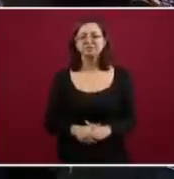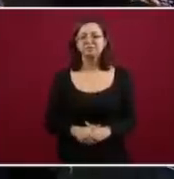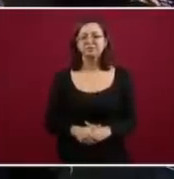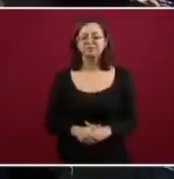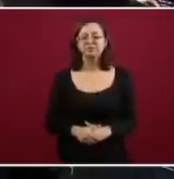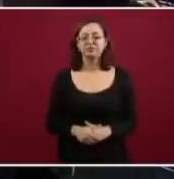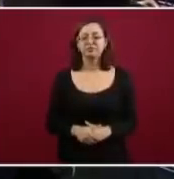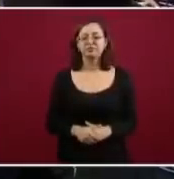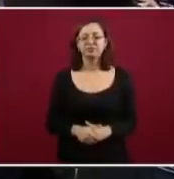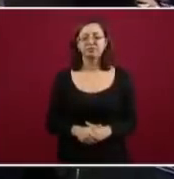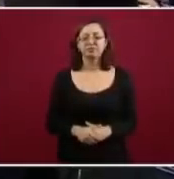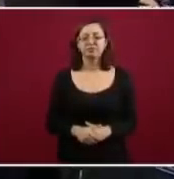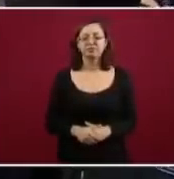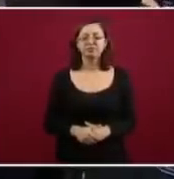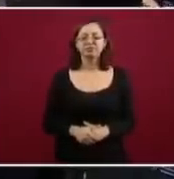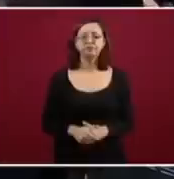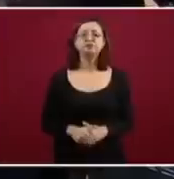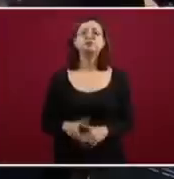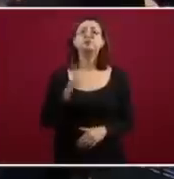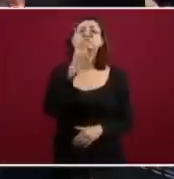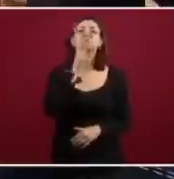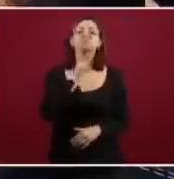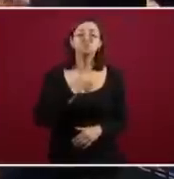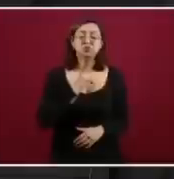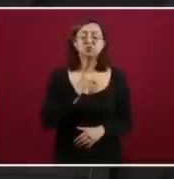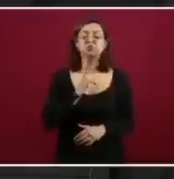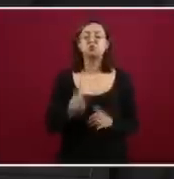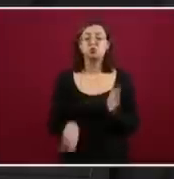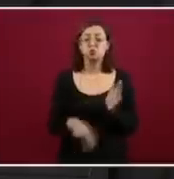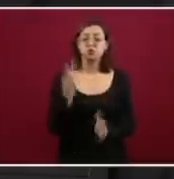se está recuperando la producción petrolera